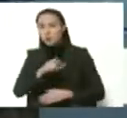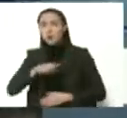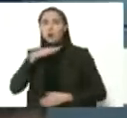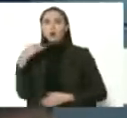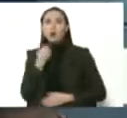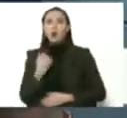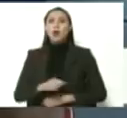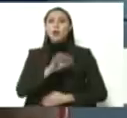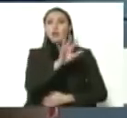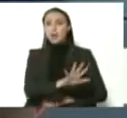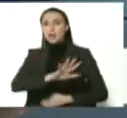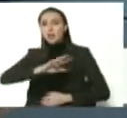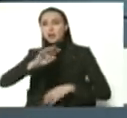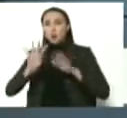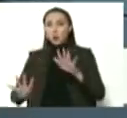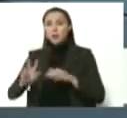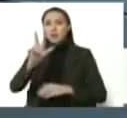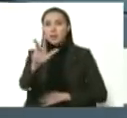593 áreas de salud.